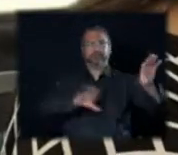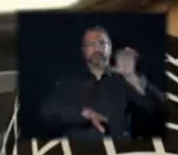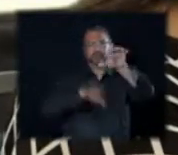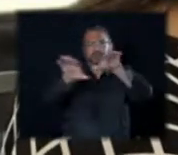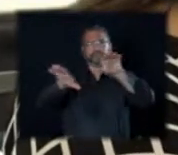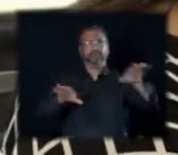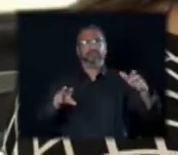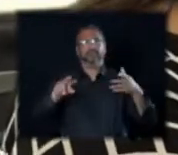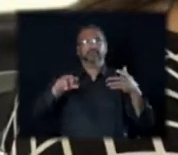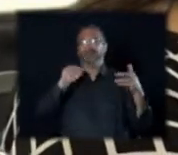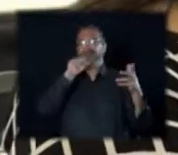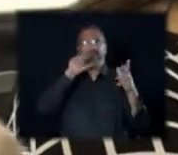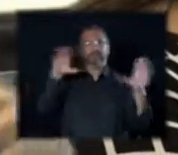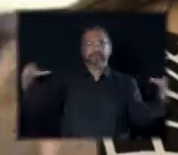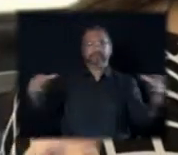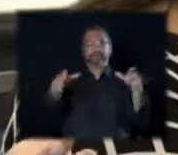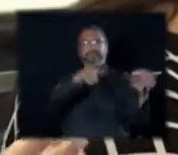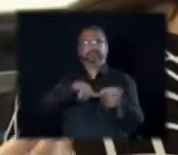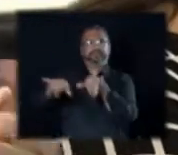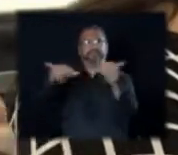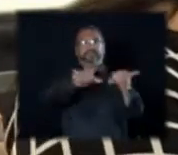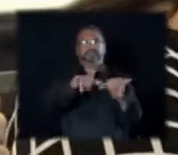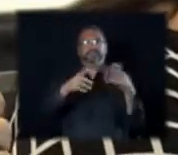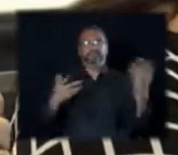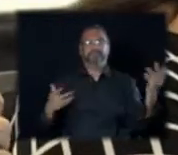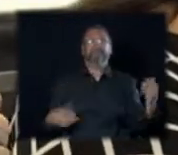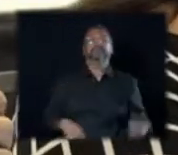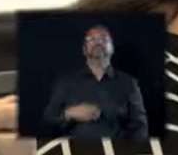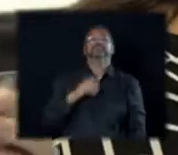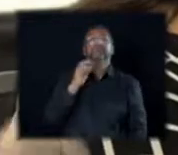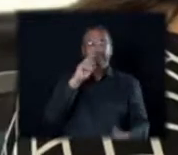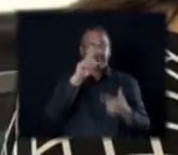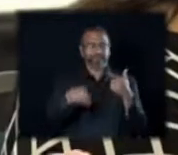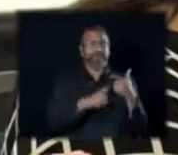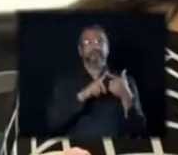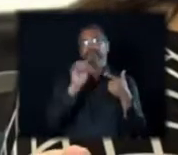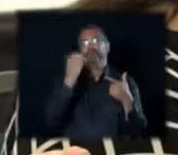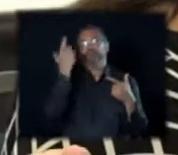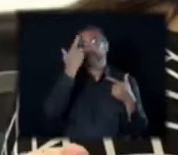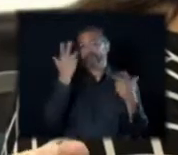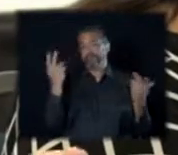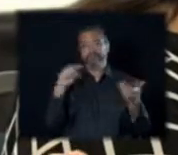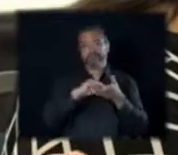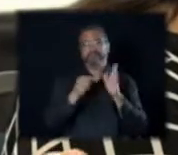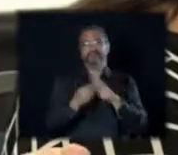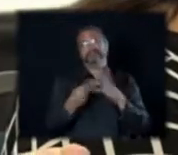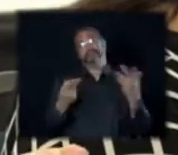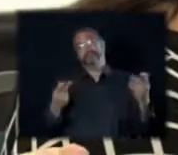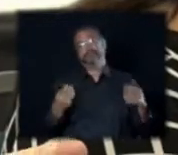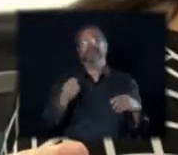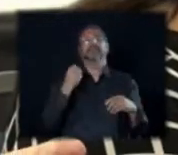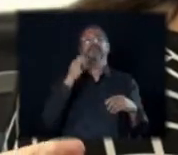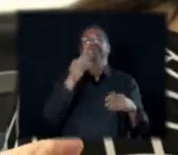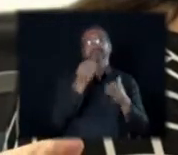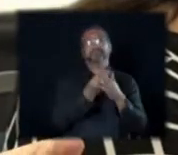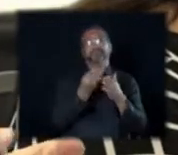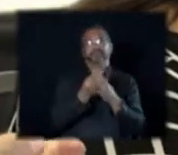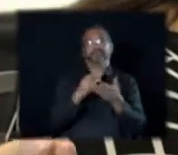eso fue a causa de esta descentralización. Otra razón es que, obviamente, cuando hay dinero